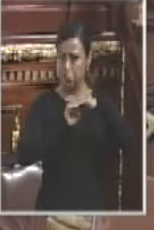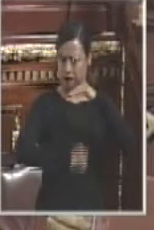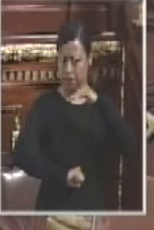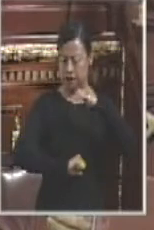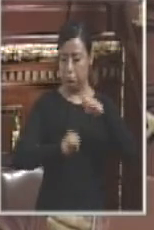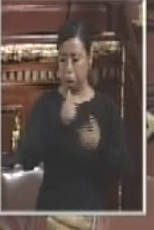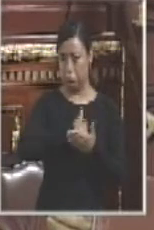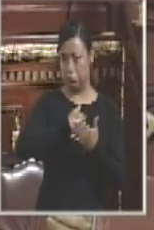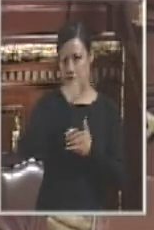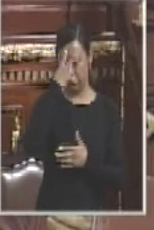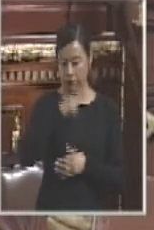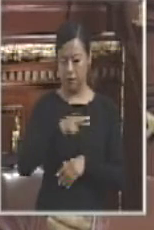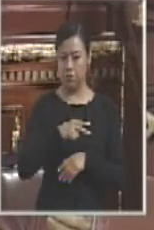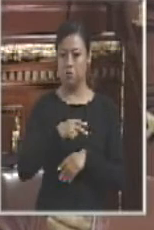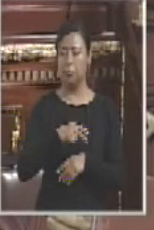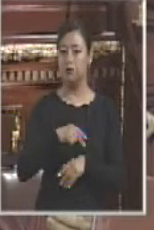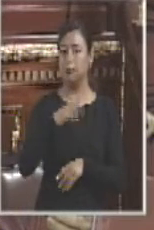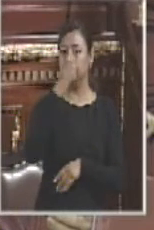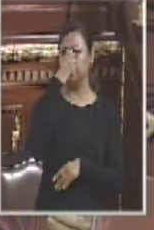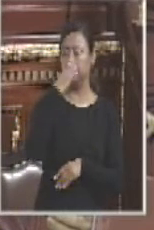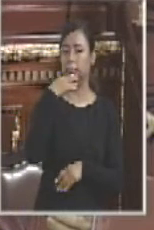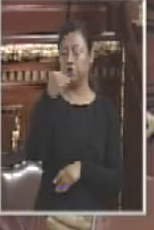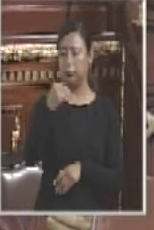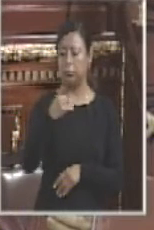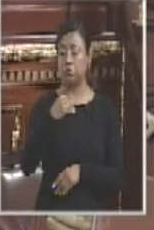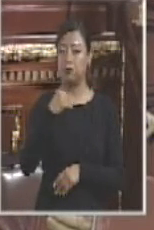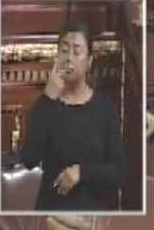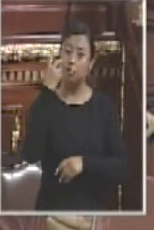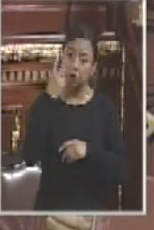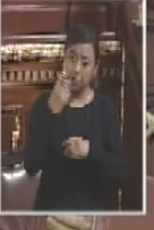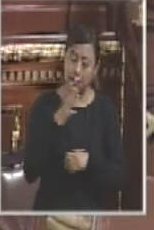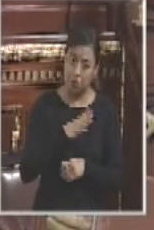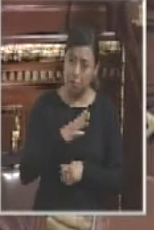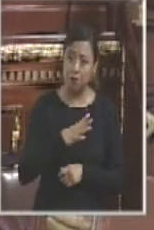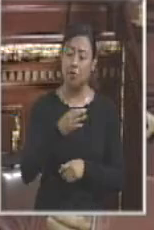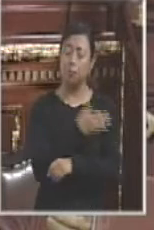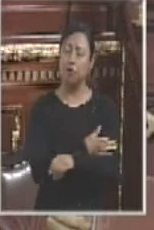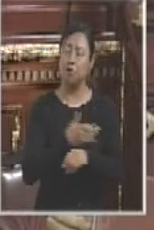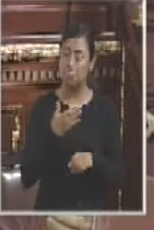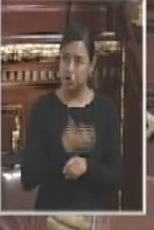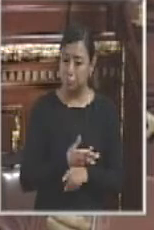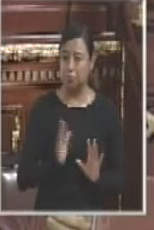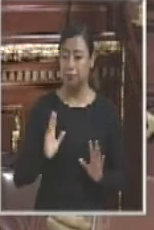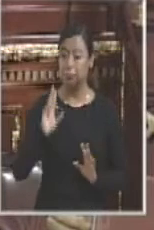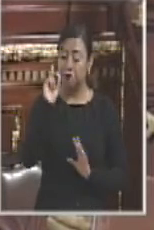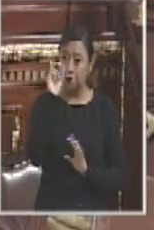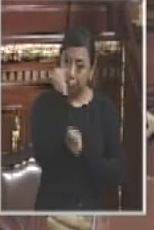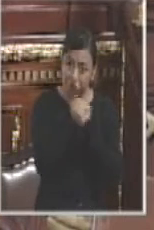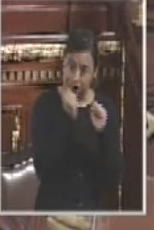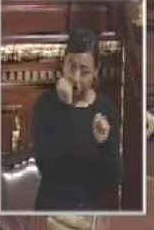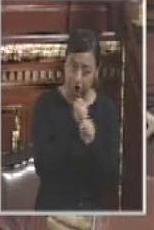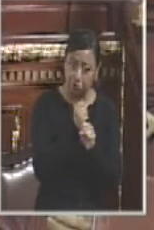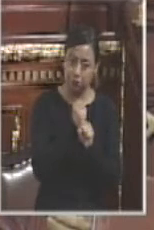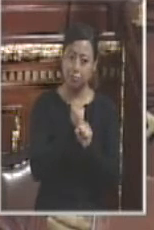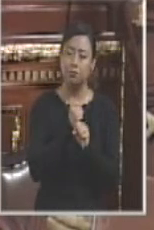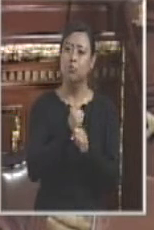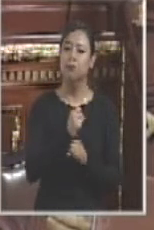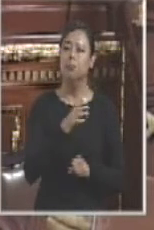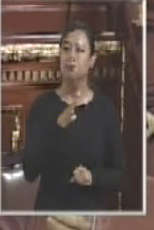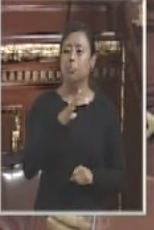Coyoacán, aún hay familias que no han podido recuperar su patrimonio a más de 30 años de haberlo